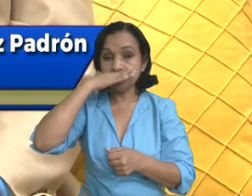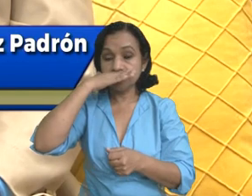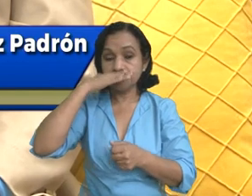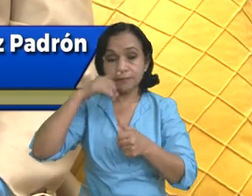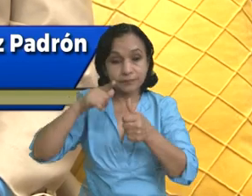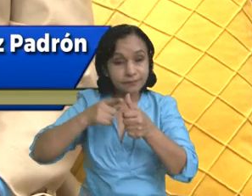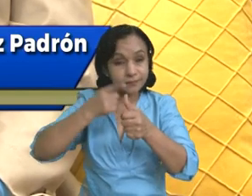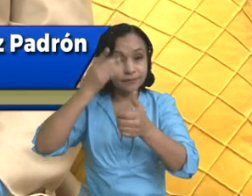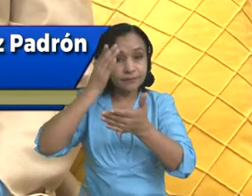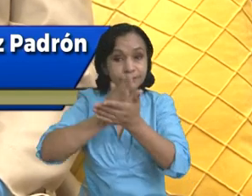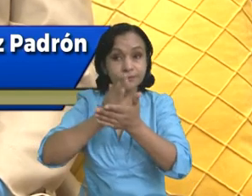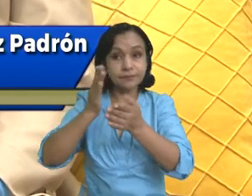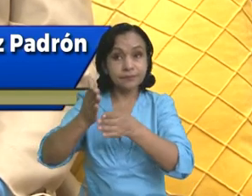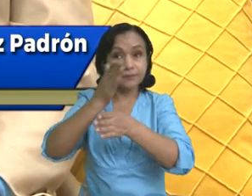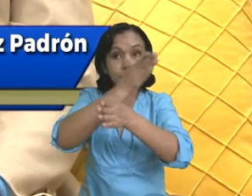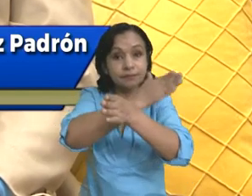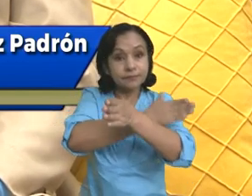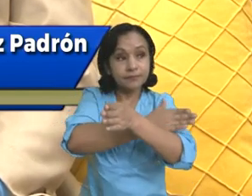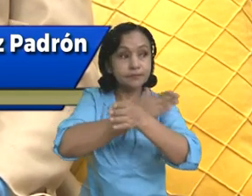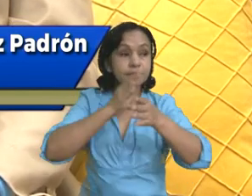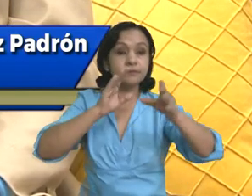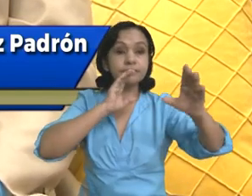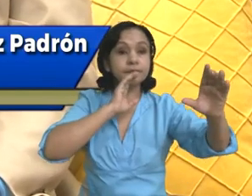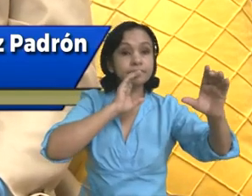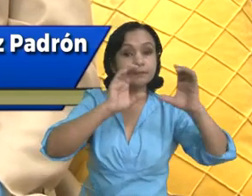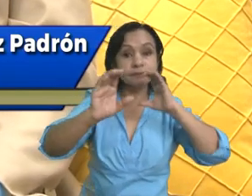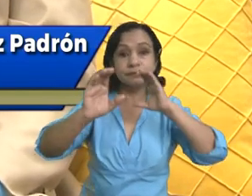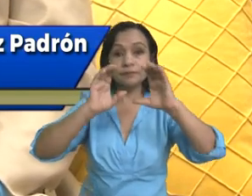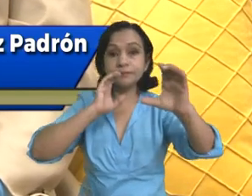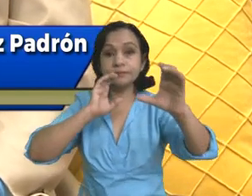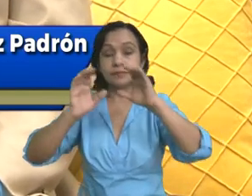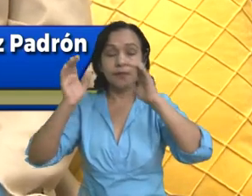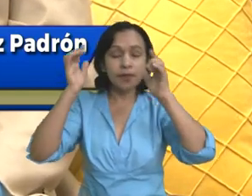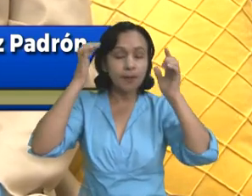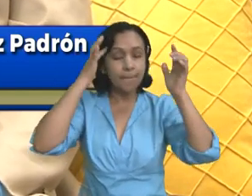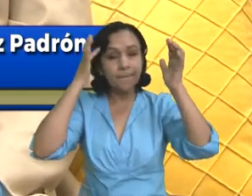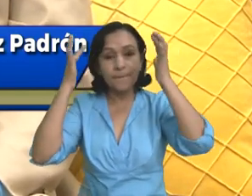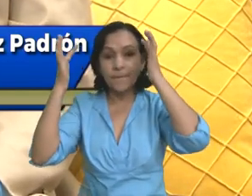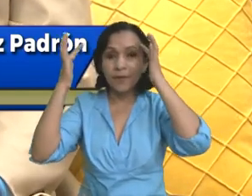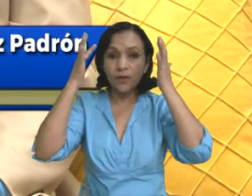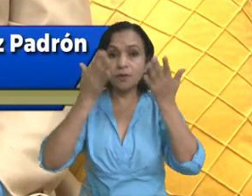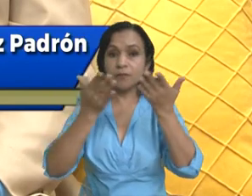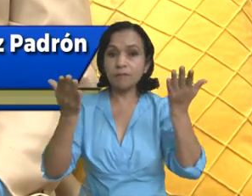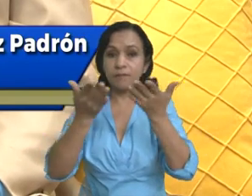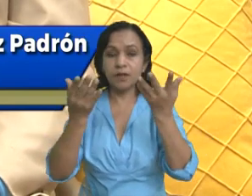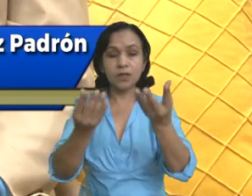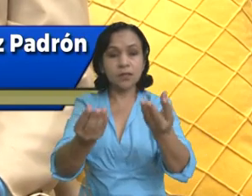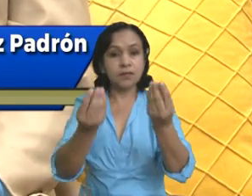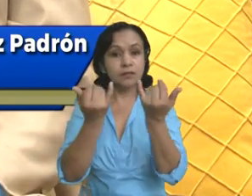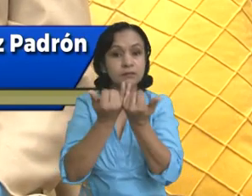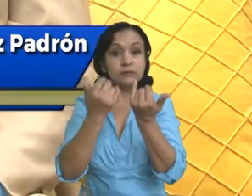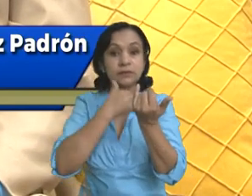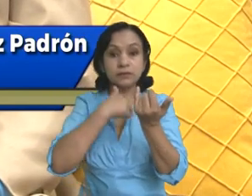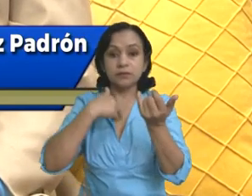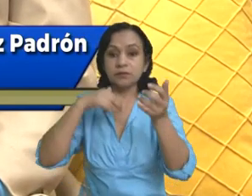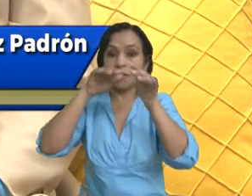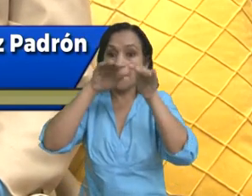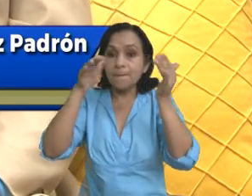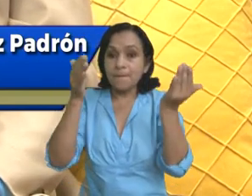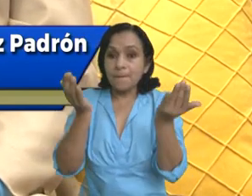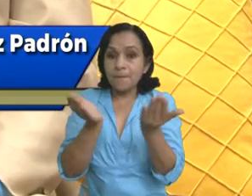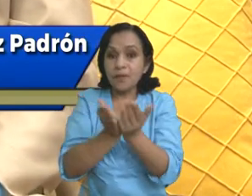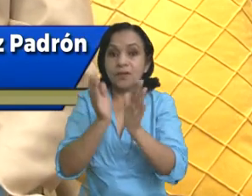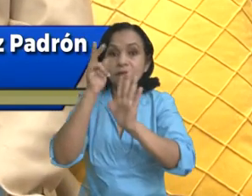primeras instancias, es decir, mantuvo esa comunicación y preocupado, ¿no?, ante la situación y la avalancha de lo que está el mundo